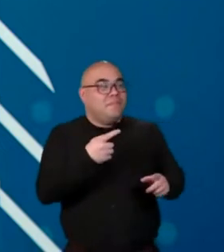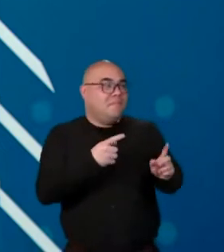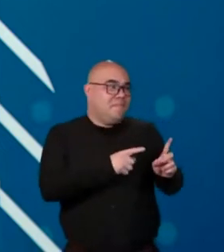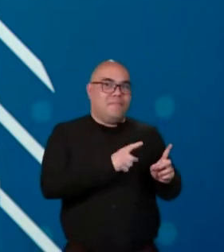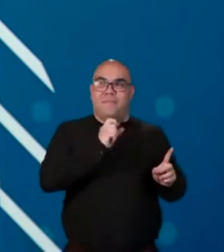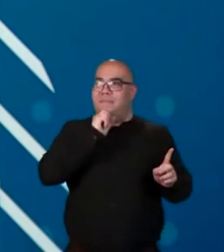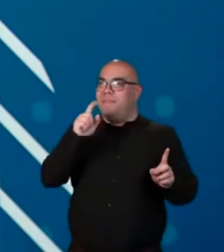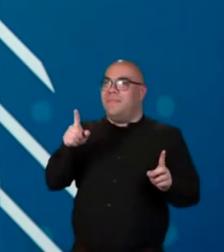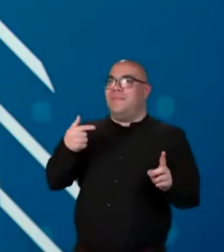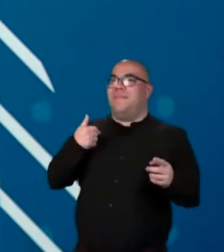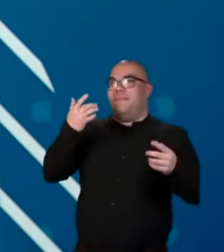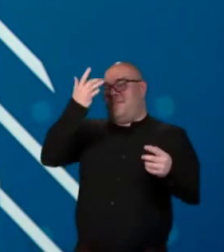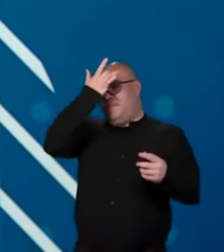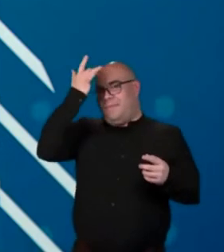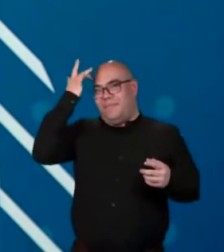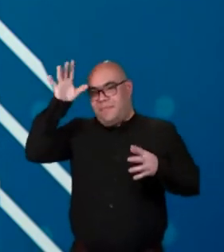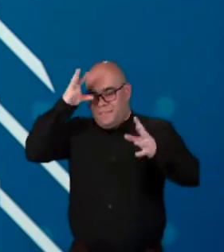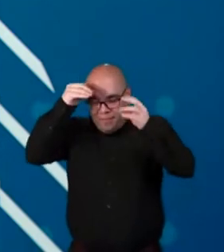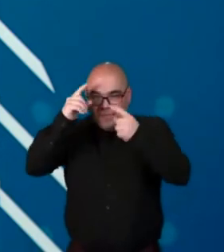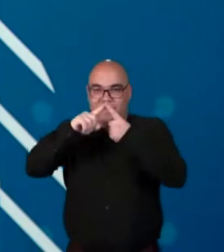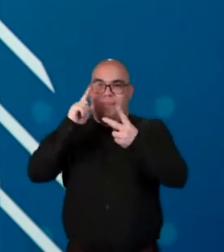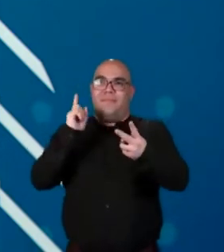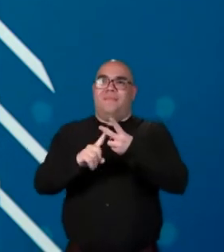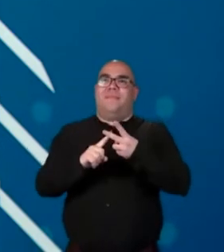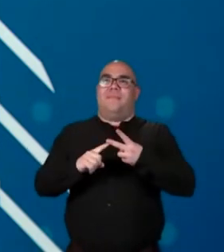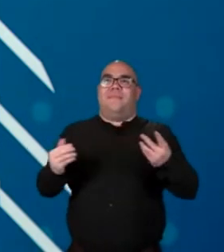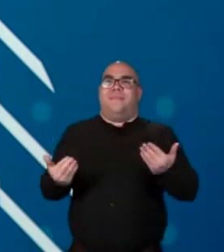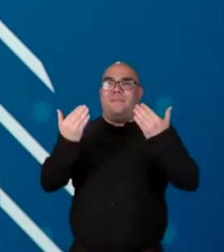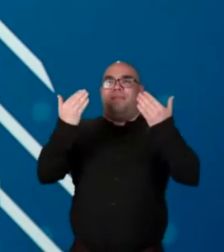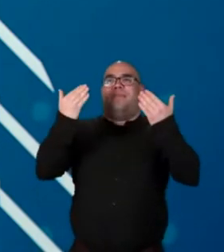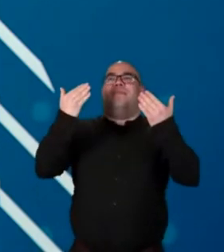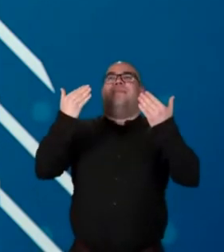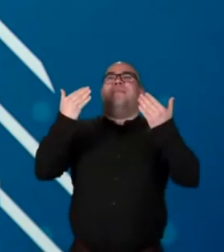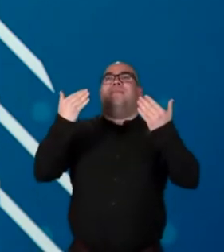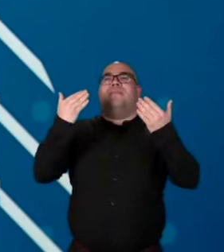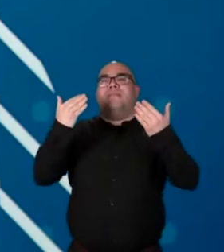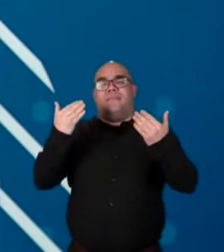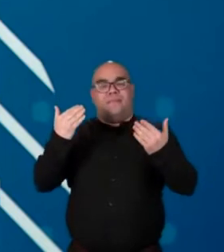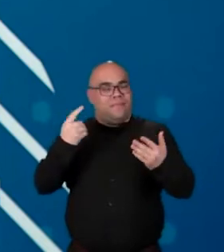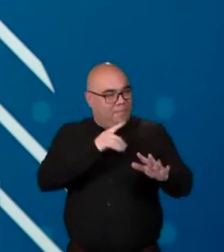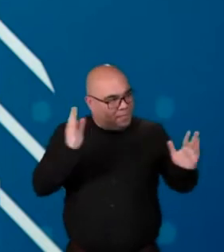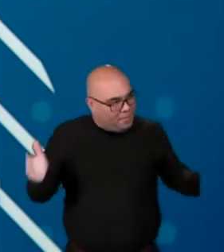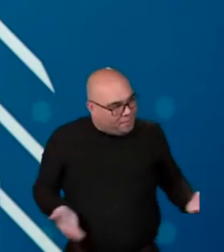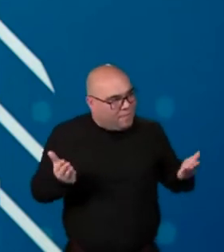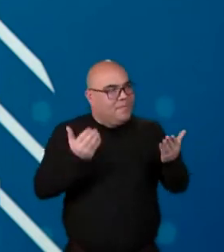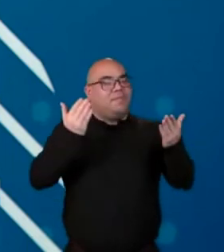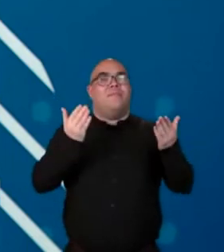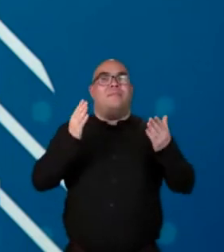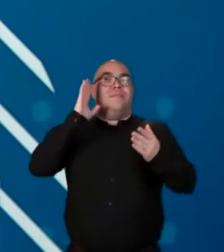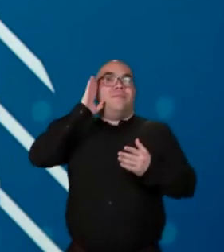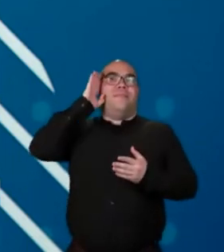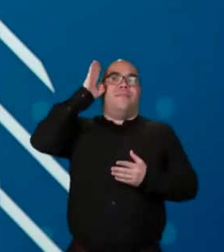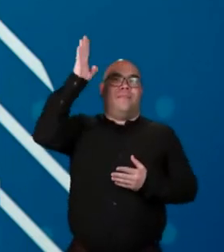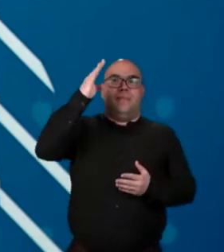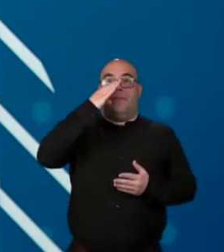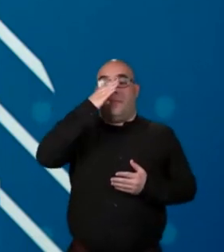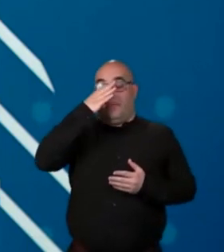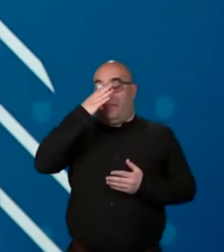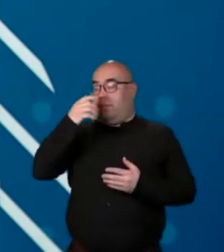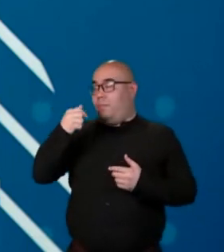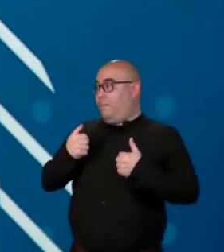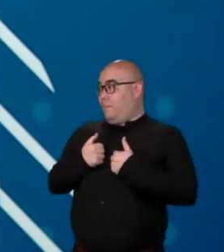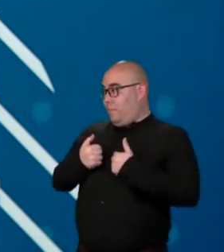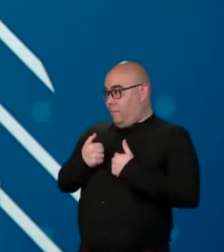salud mental en bienestar que real recalcar y ahí realizaría para el futuro no yo yo recalcó lo